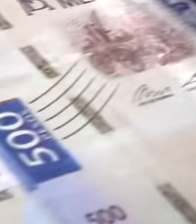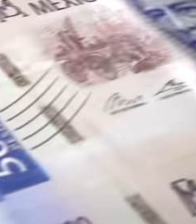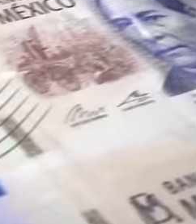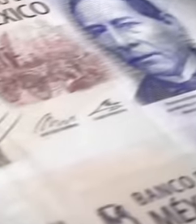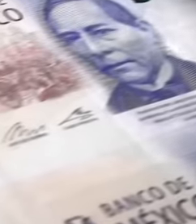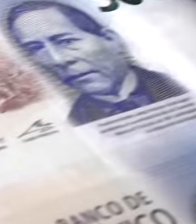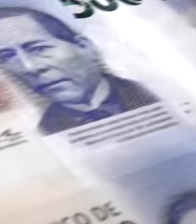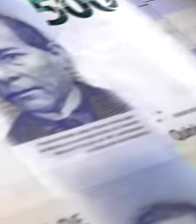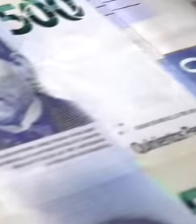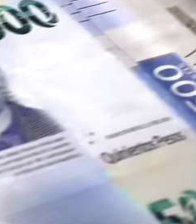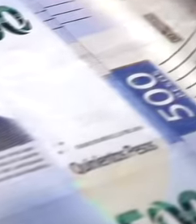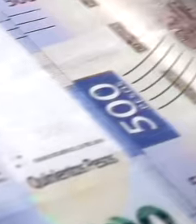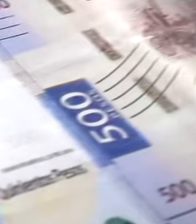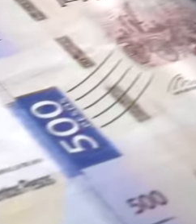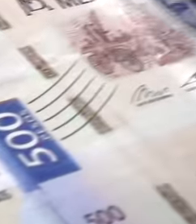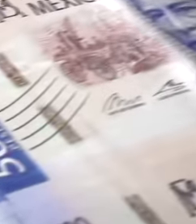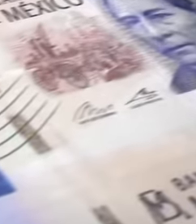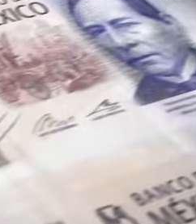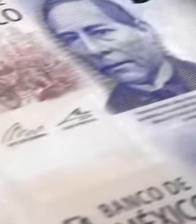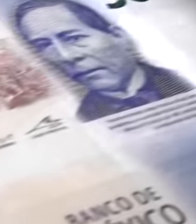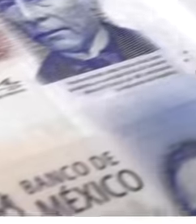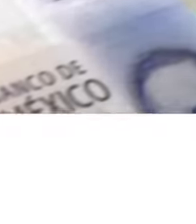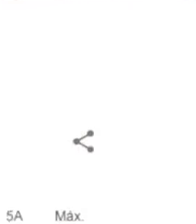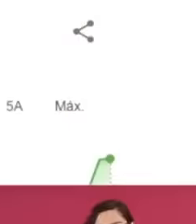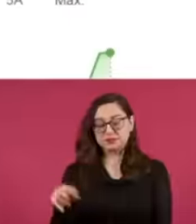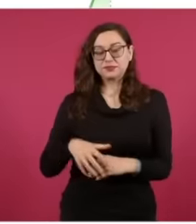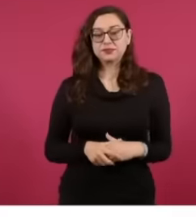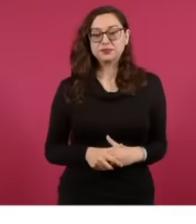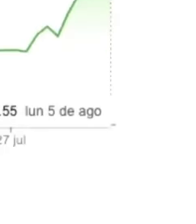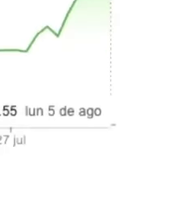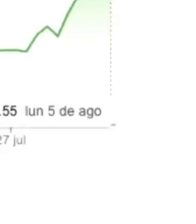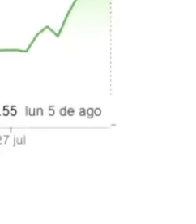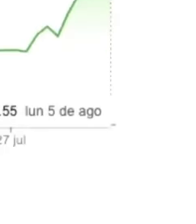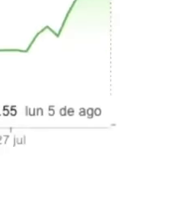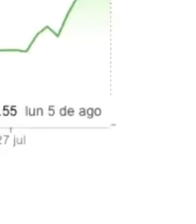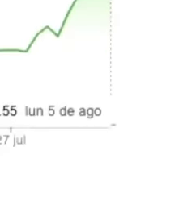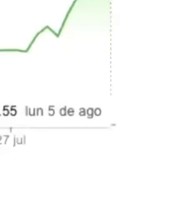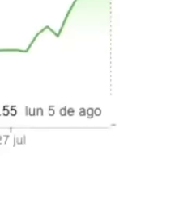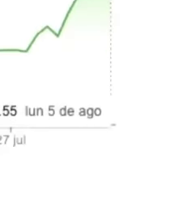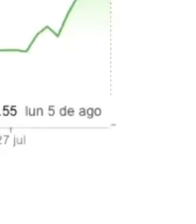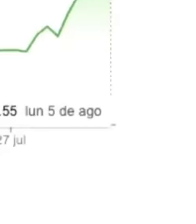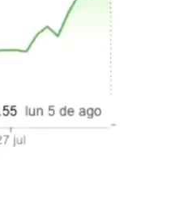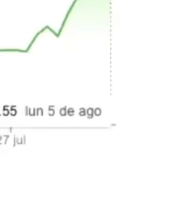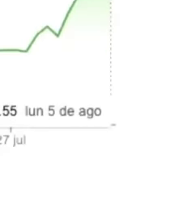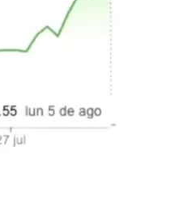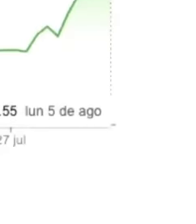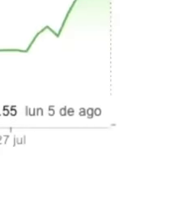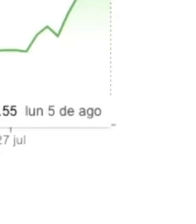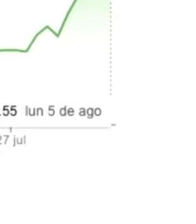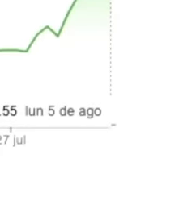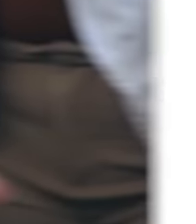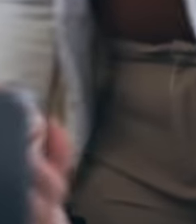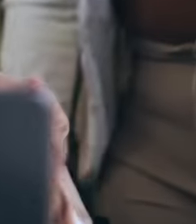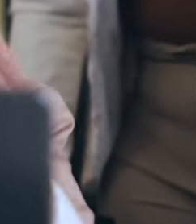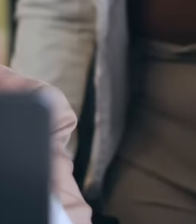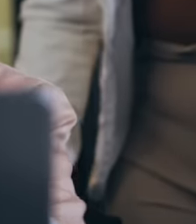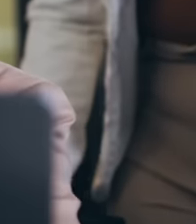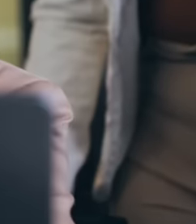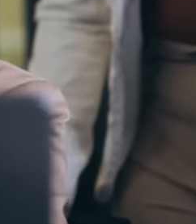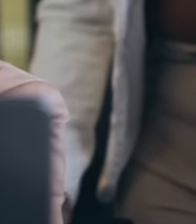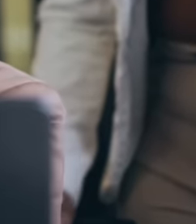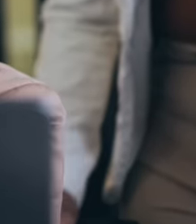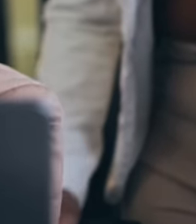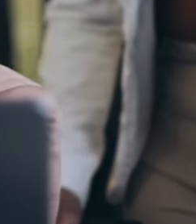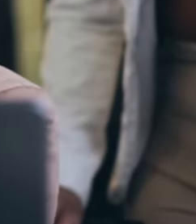de cambio en México amaneció a 19 pesos con 55 centavos por dólar. Y varias bolsas